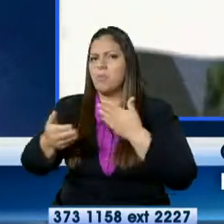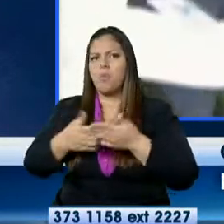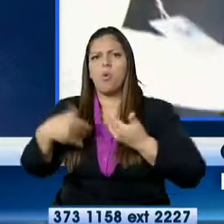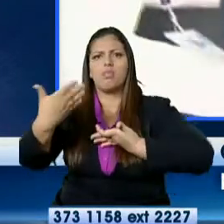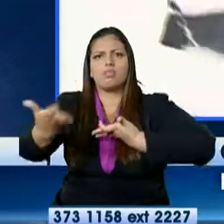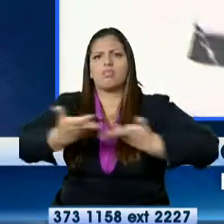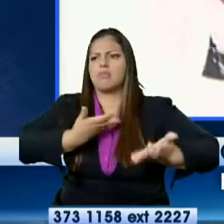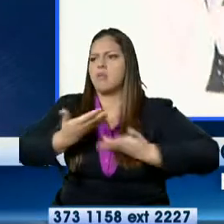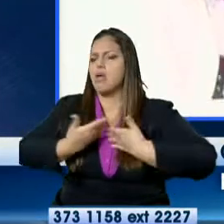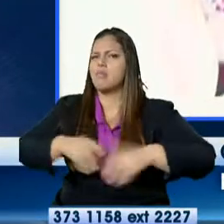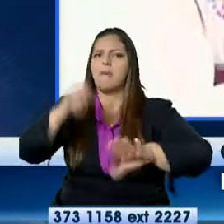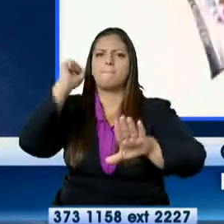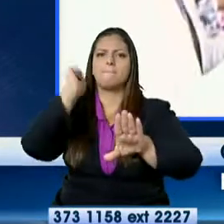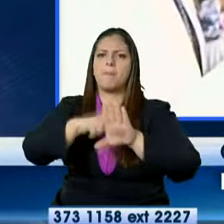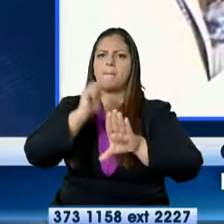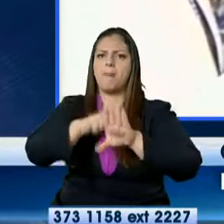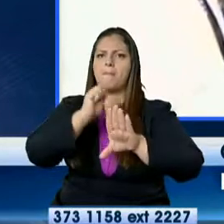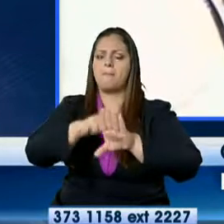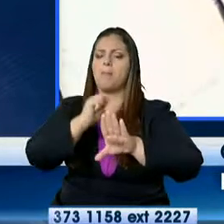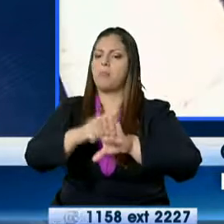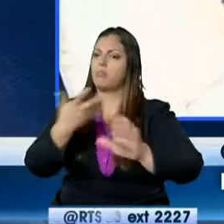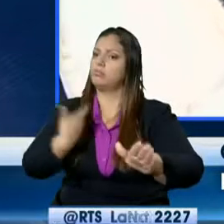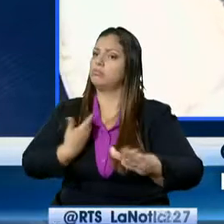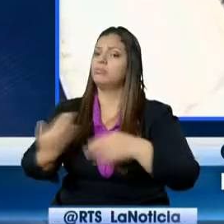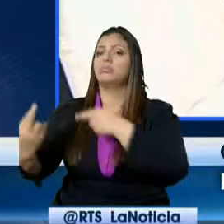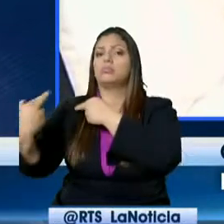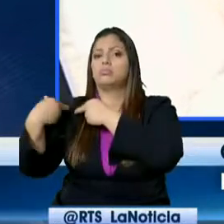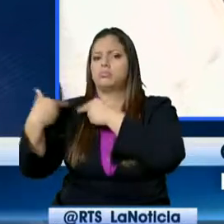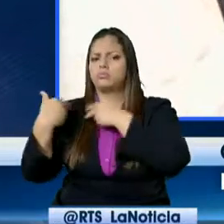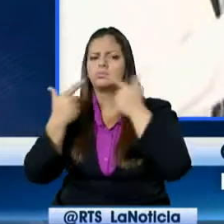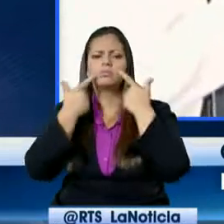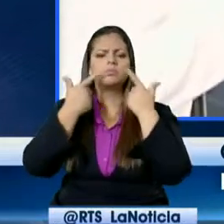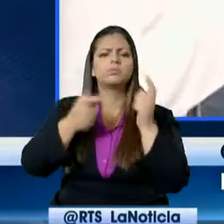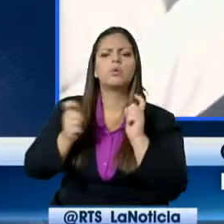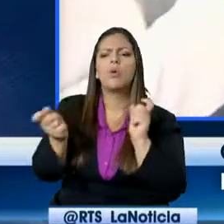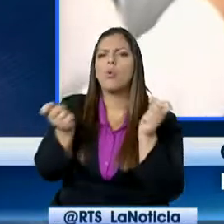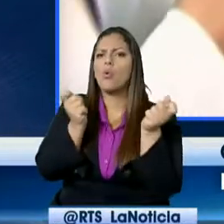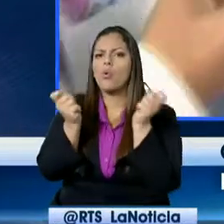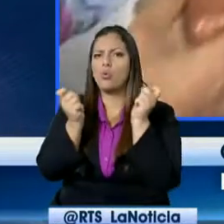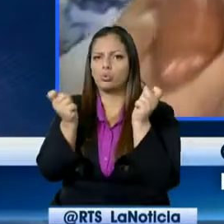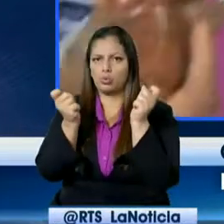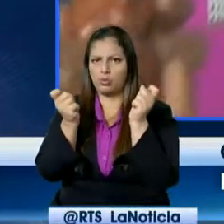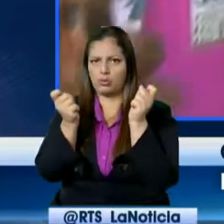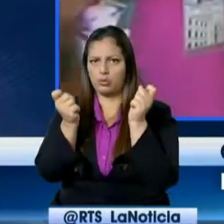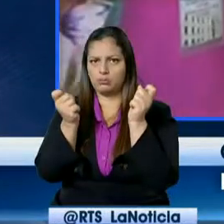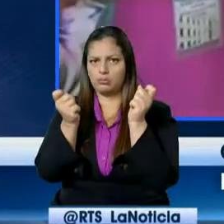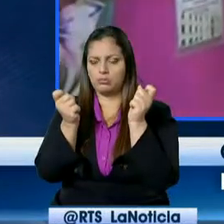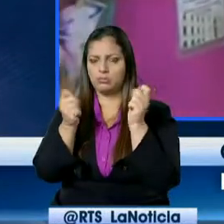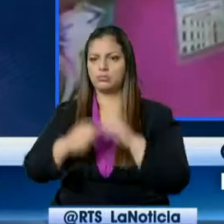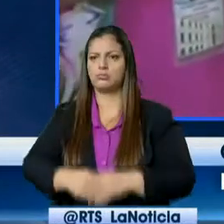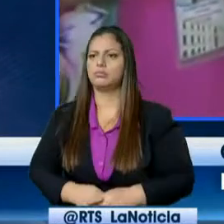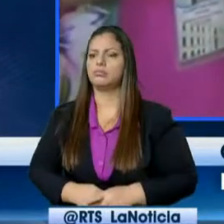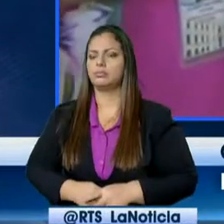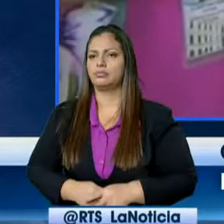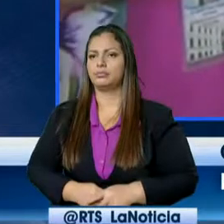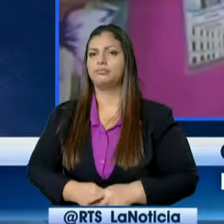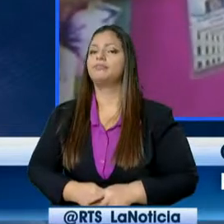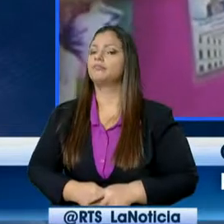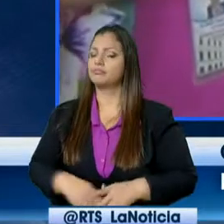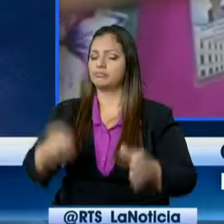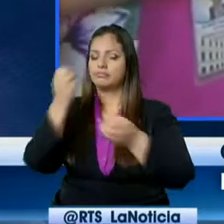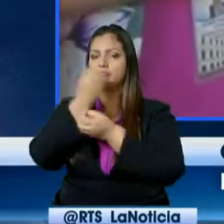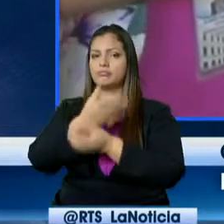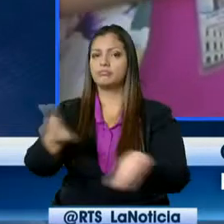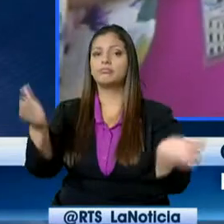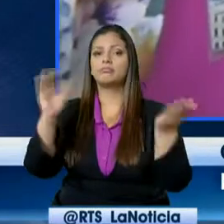al tendero porque porque es nuestro interés controlar los precios y tutelar al consumidor final ese es el mensaje que le damos